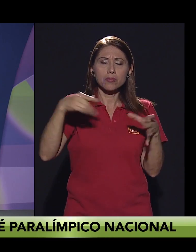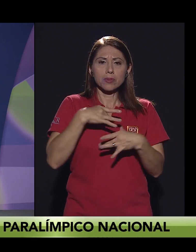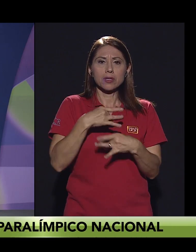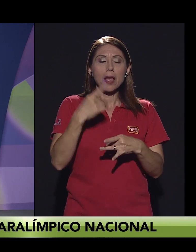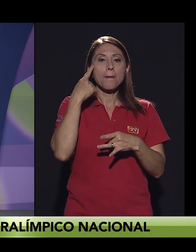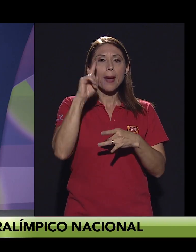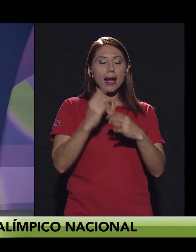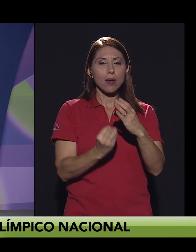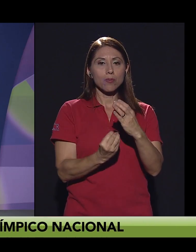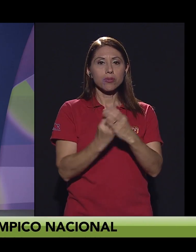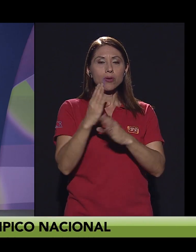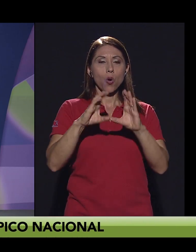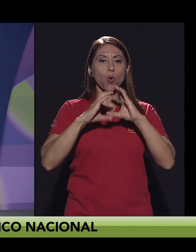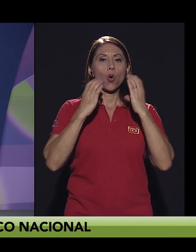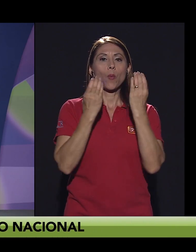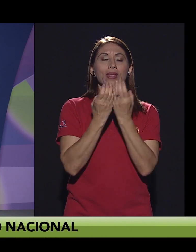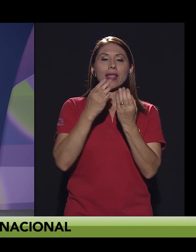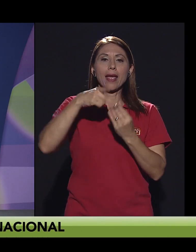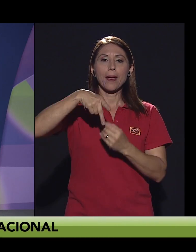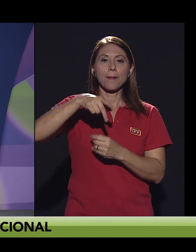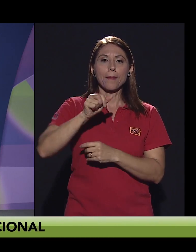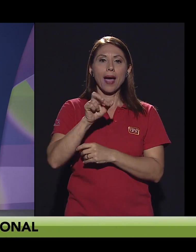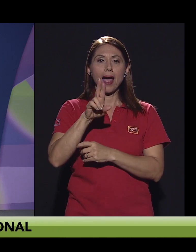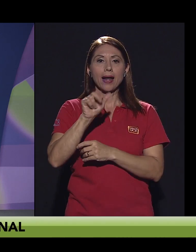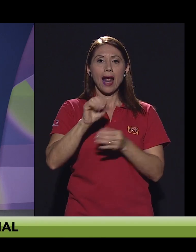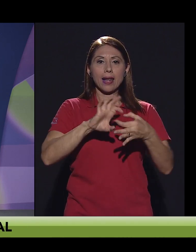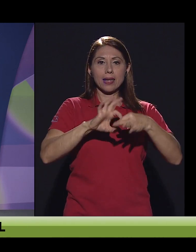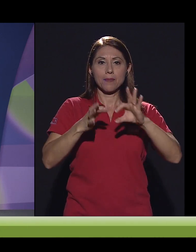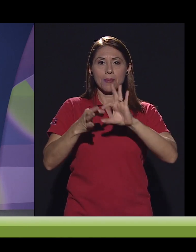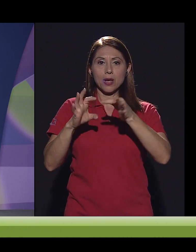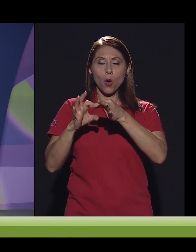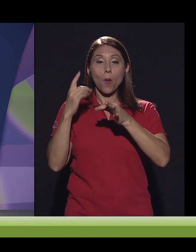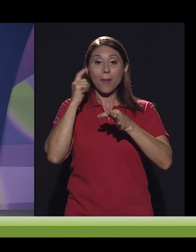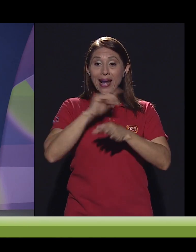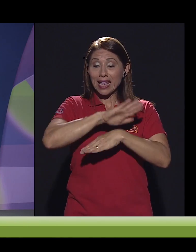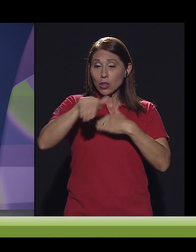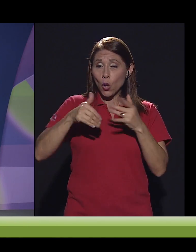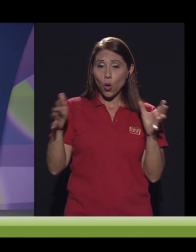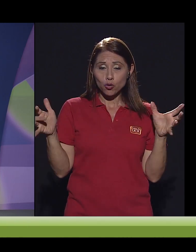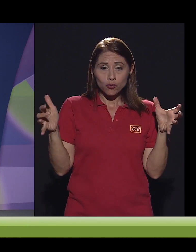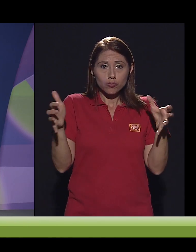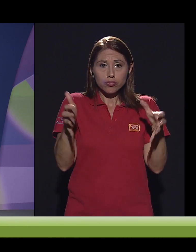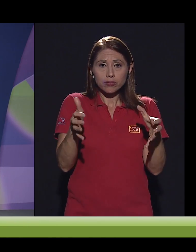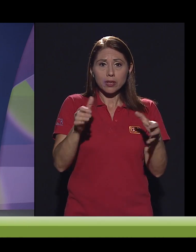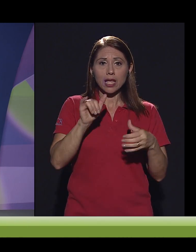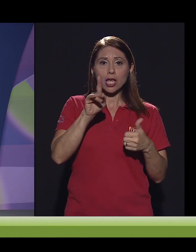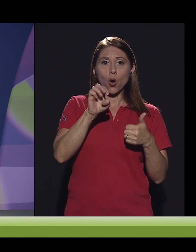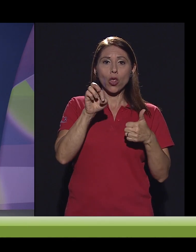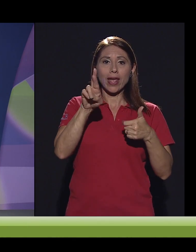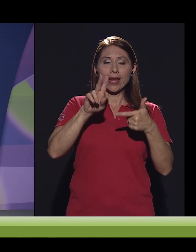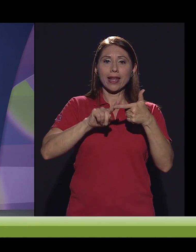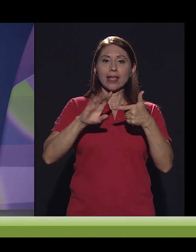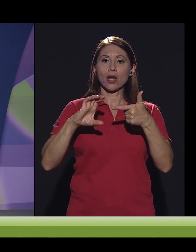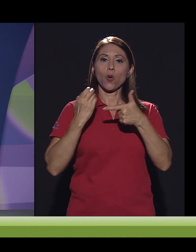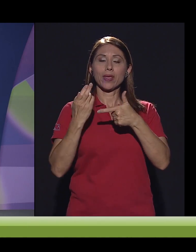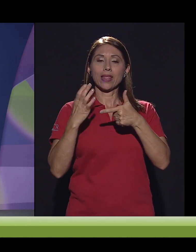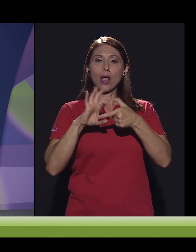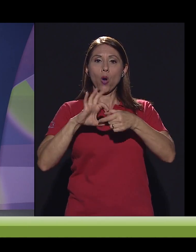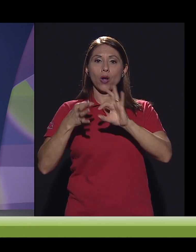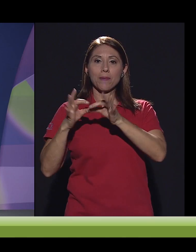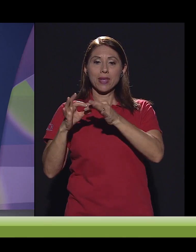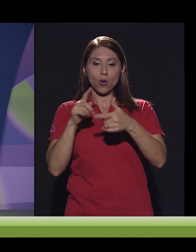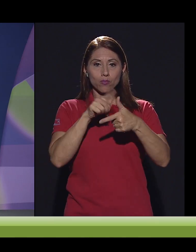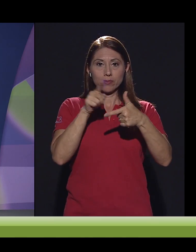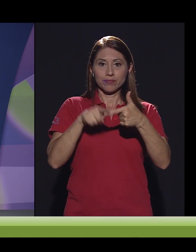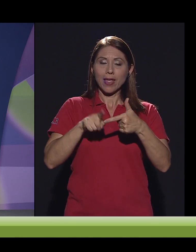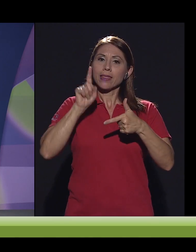un comité paralímpico que sea una estructura que los acoja a todos, ¿verdad? Y en ese sentido, igualmente, el ICODER y el Comité Olímpico pues seremos garantes